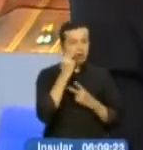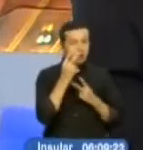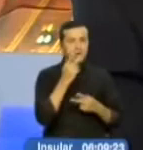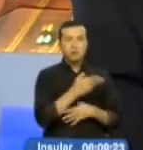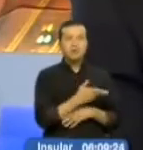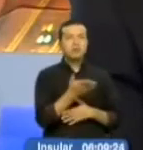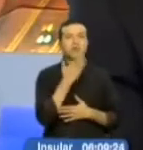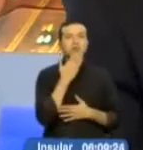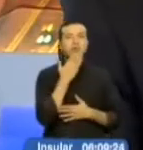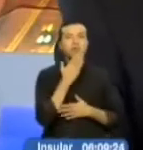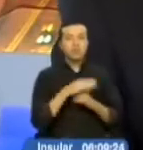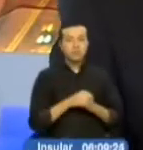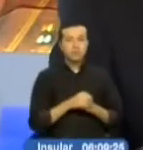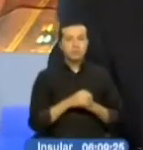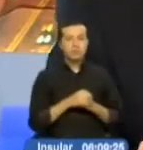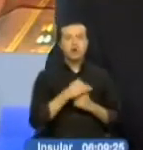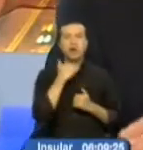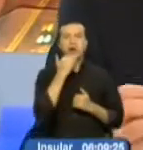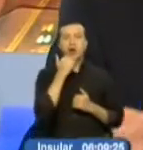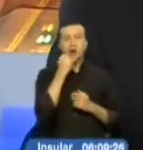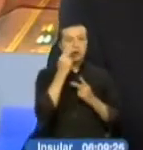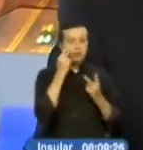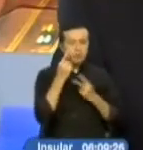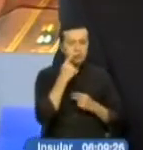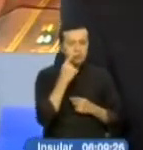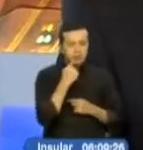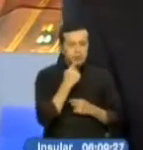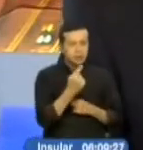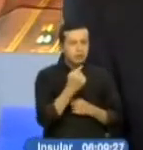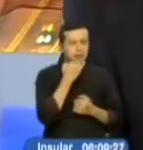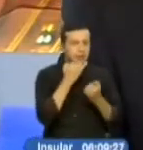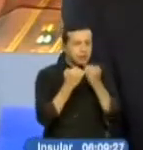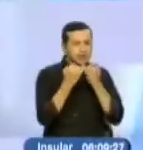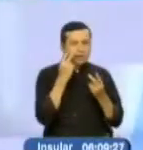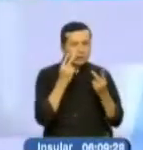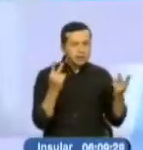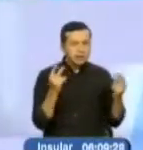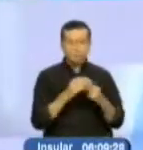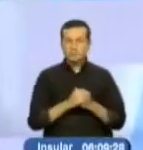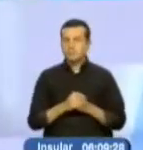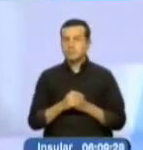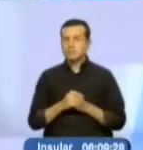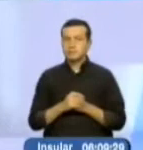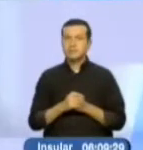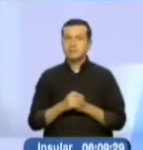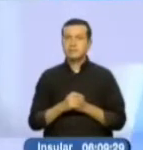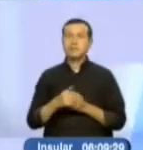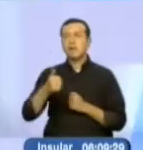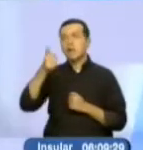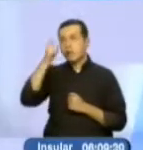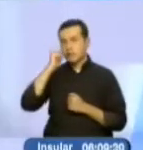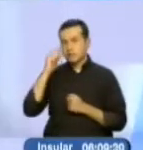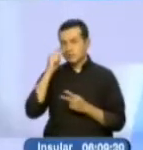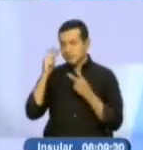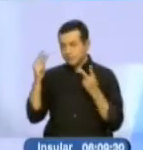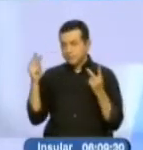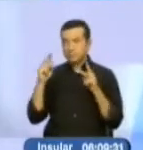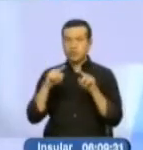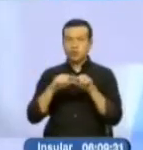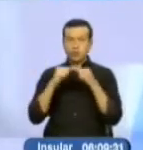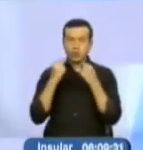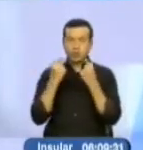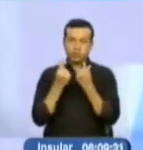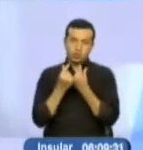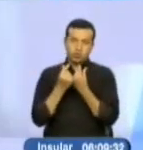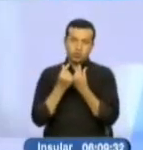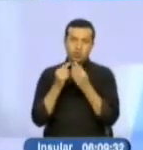tener algún tipo de indicios de irregularidad ahora lo que se observó el día de ayer tanto por parte de las